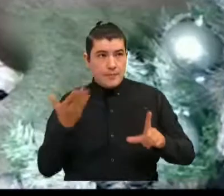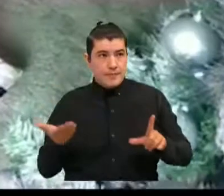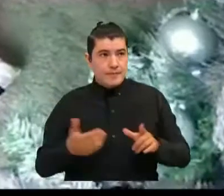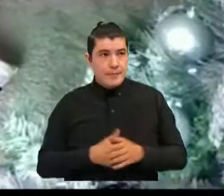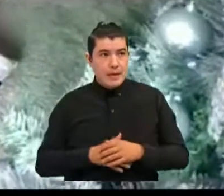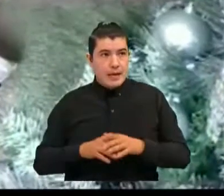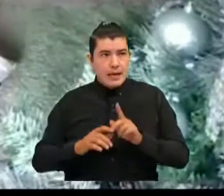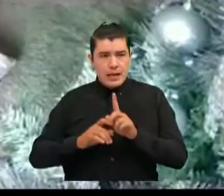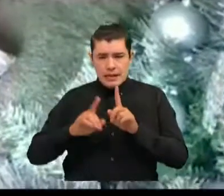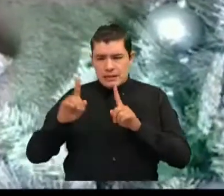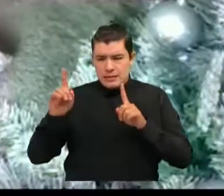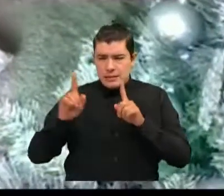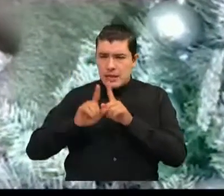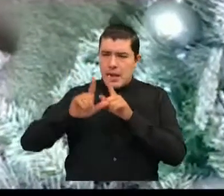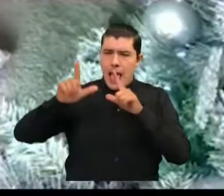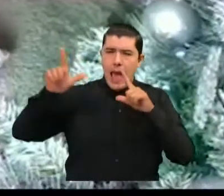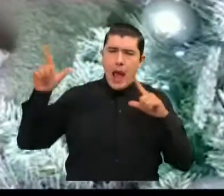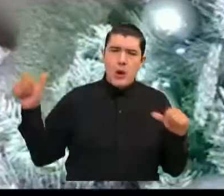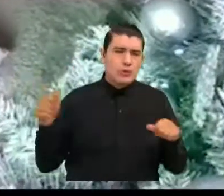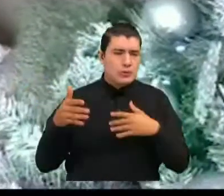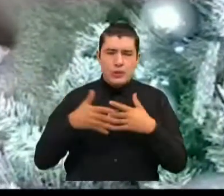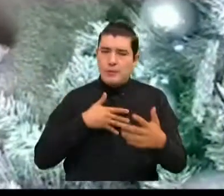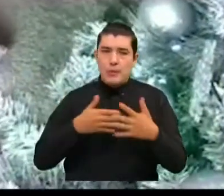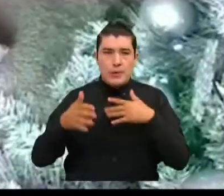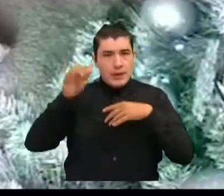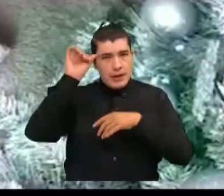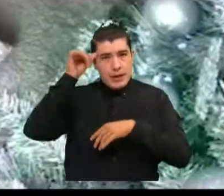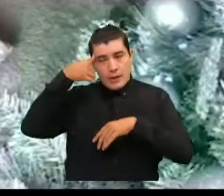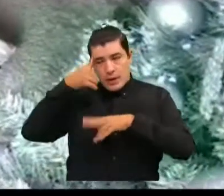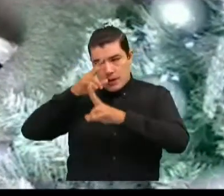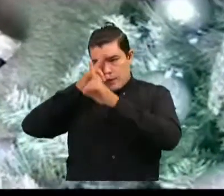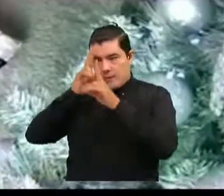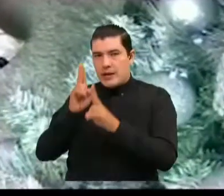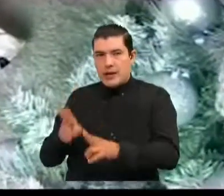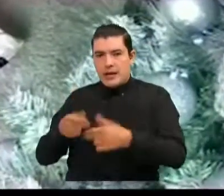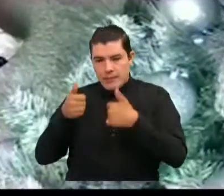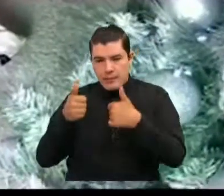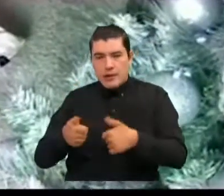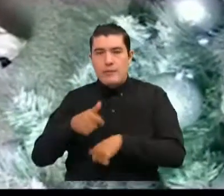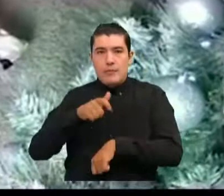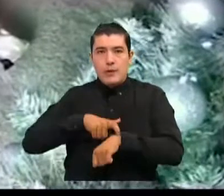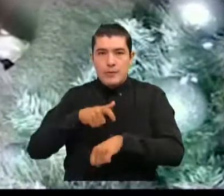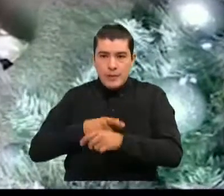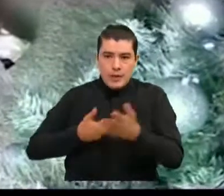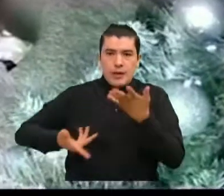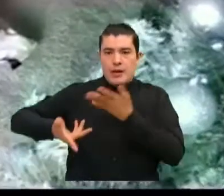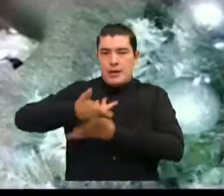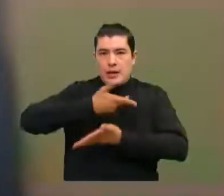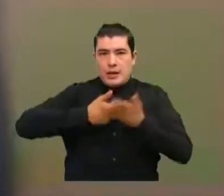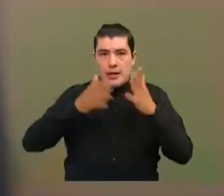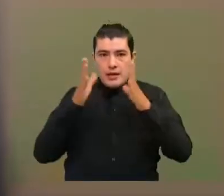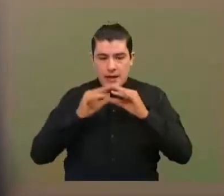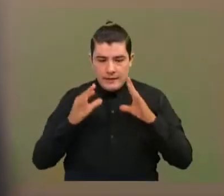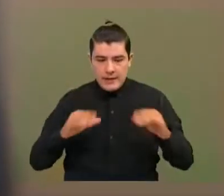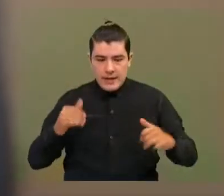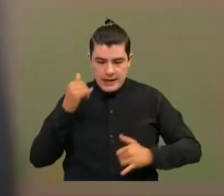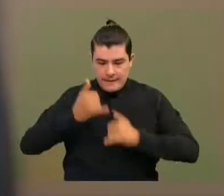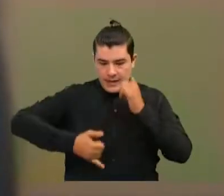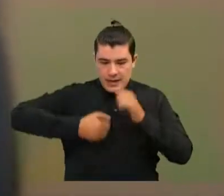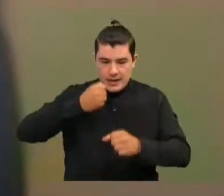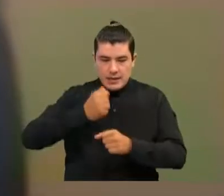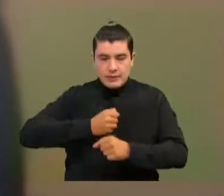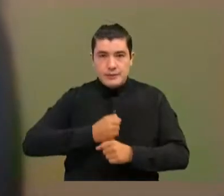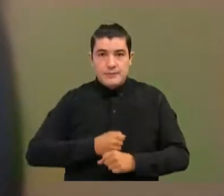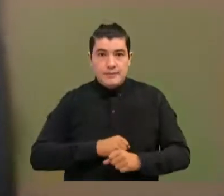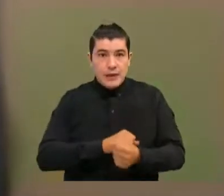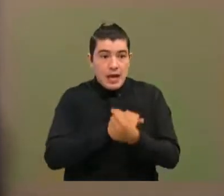para ellos no fue un obstáculo para recordar los buenos momentos de una buena Navidad y fin de año. Nuestros amigos son nuestra